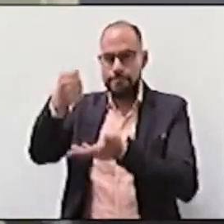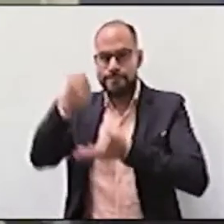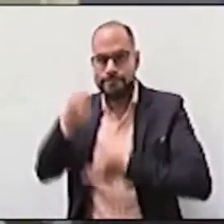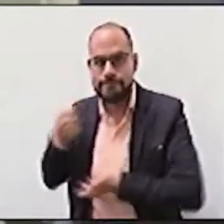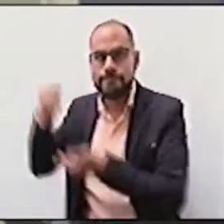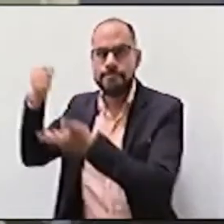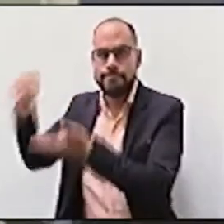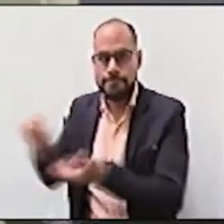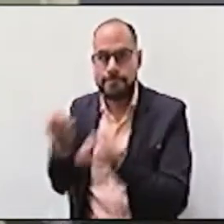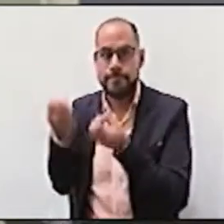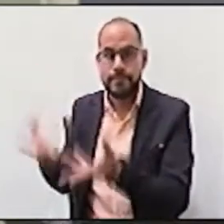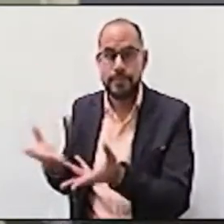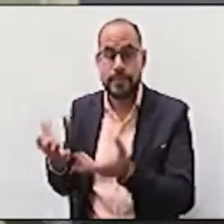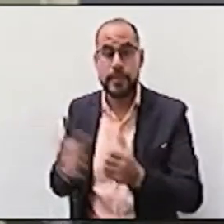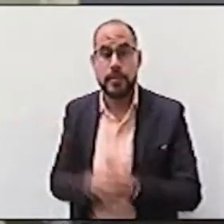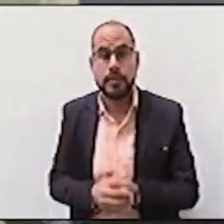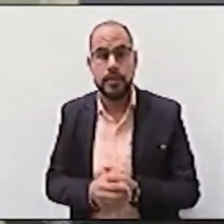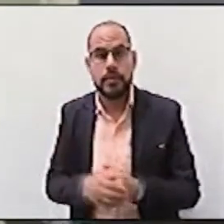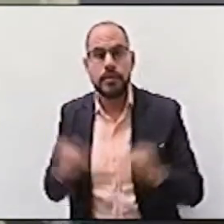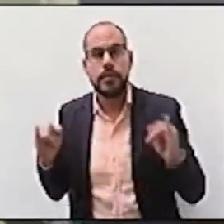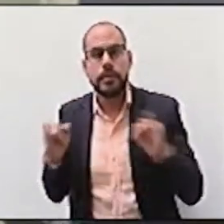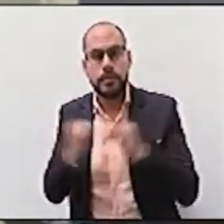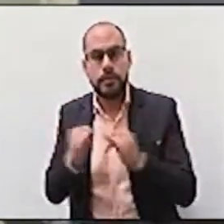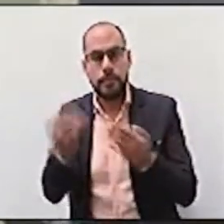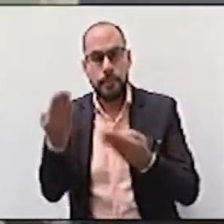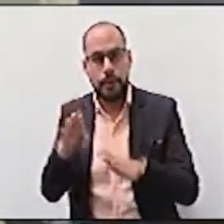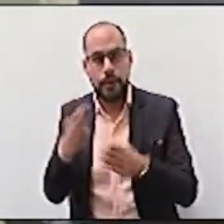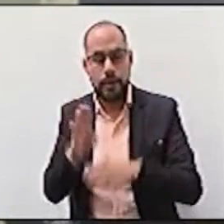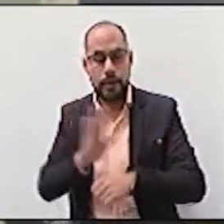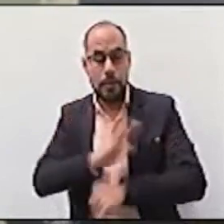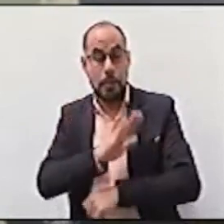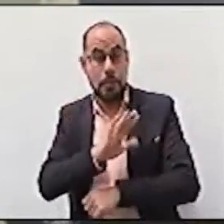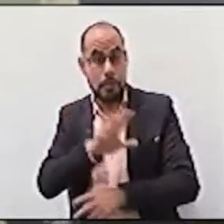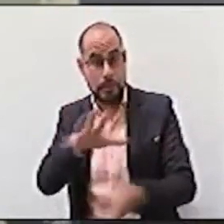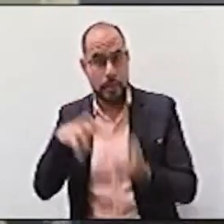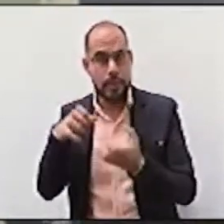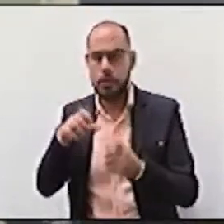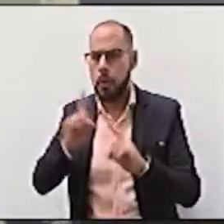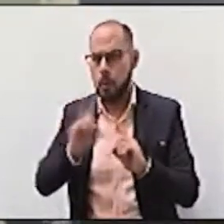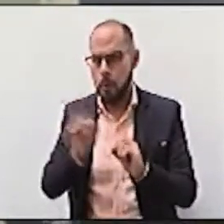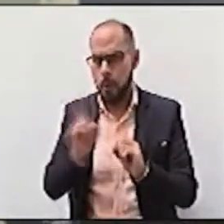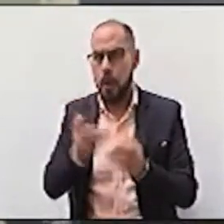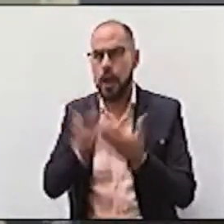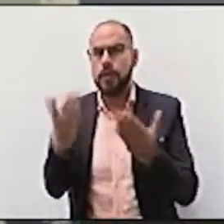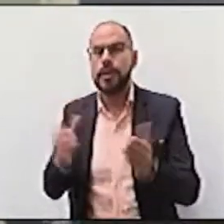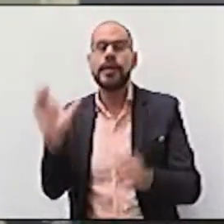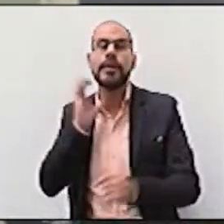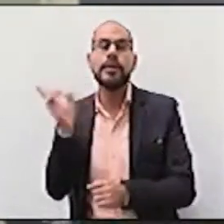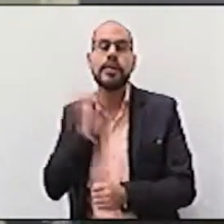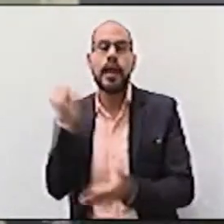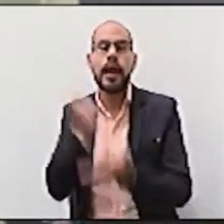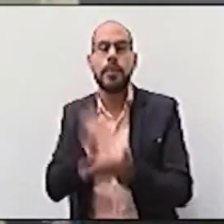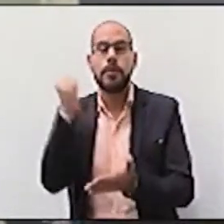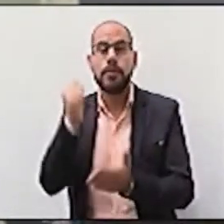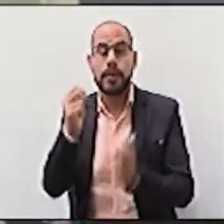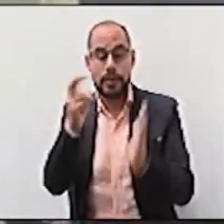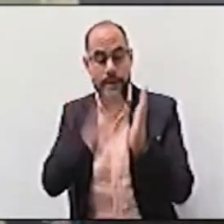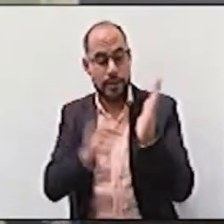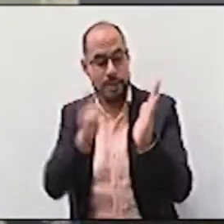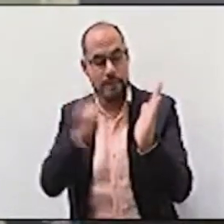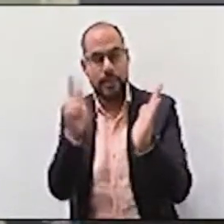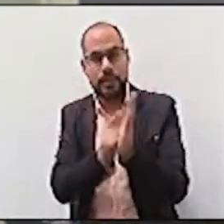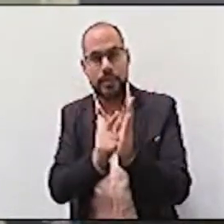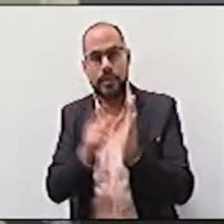quedando en poder de las instituciones bancarias. Por eso ya Cámara de Diputados aprobó una reforma a la Ley